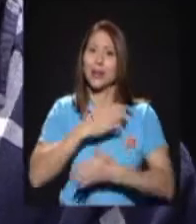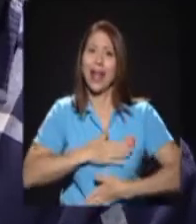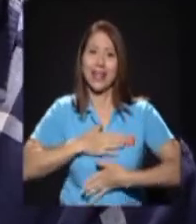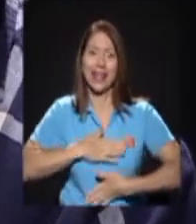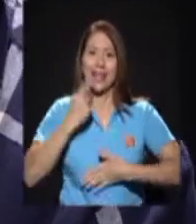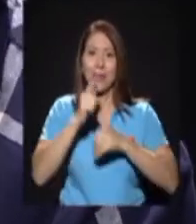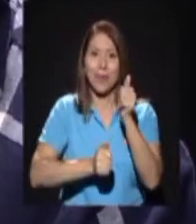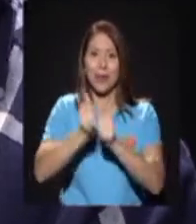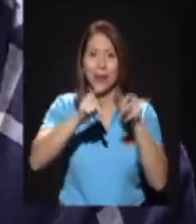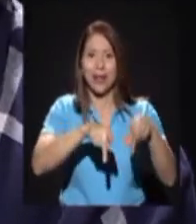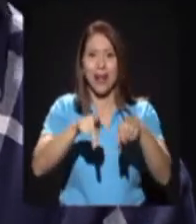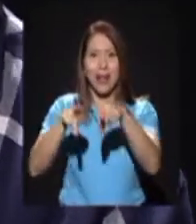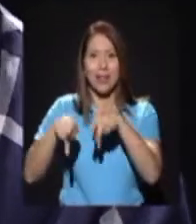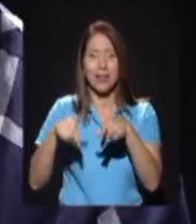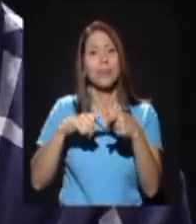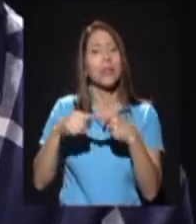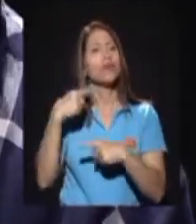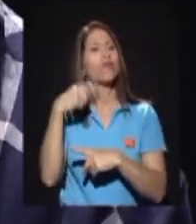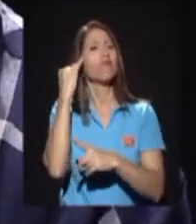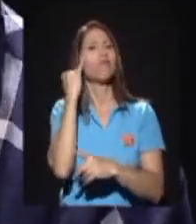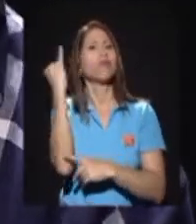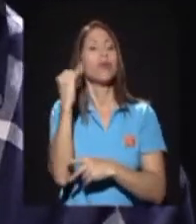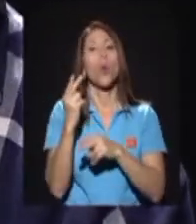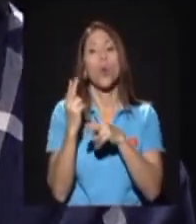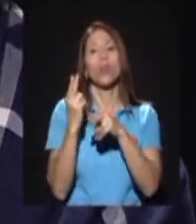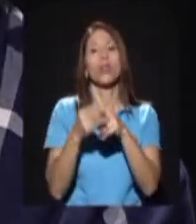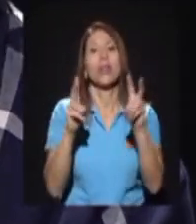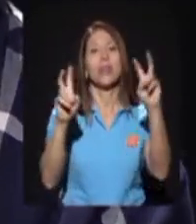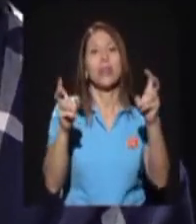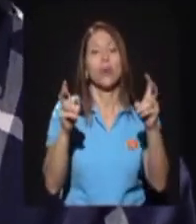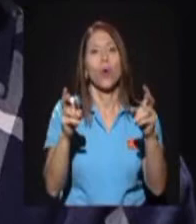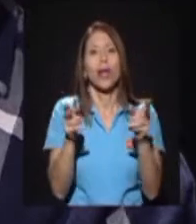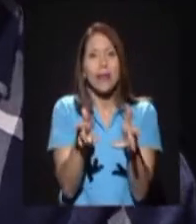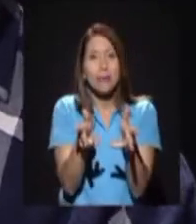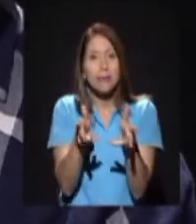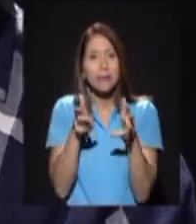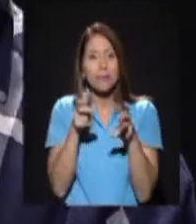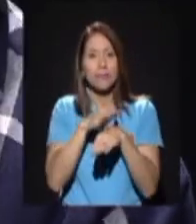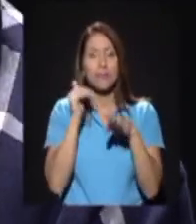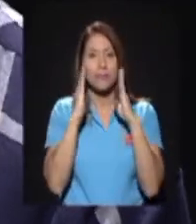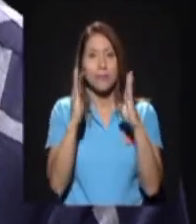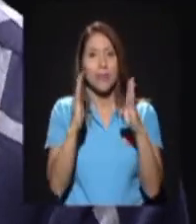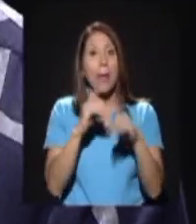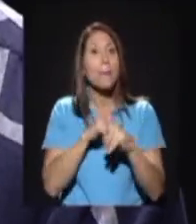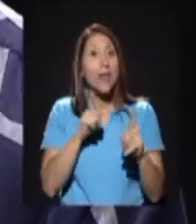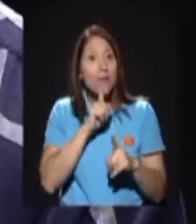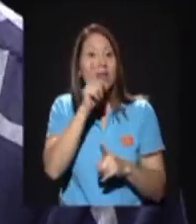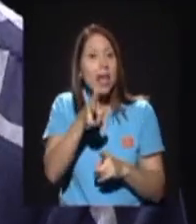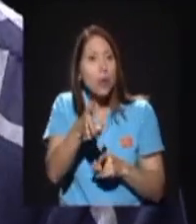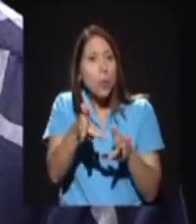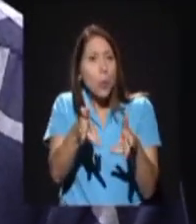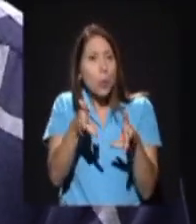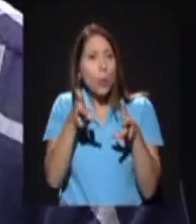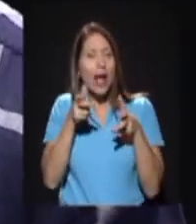gente. Entonces la idea era tener un título que primero fuera un gancho, pero además un gancho verdadero. A mí me molesta